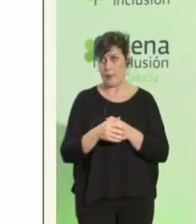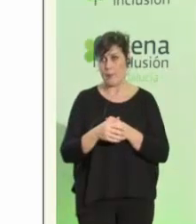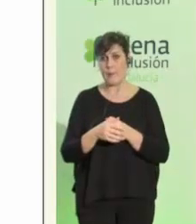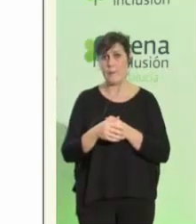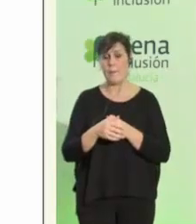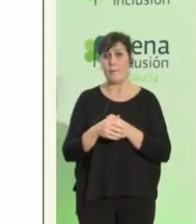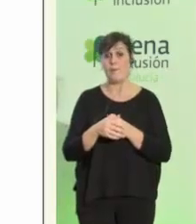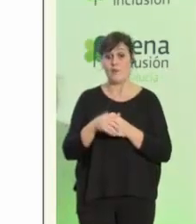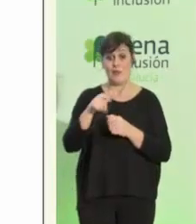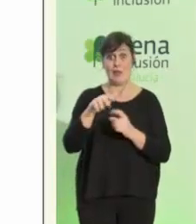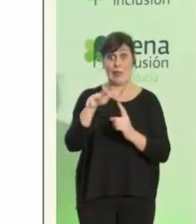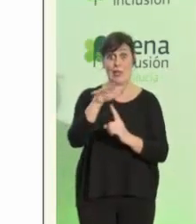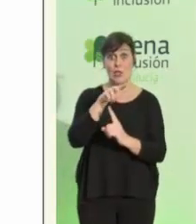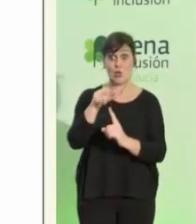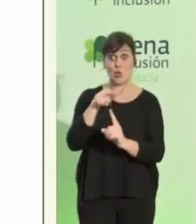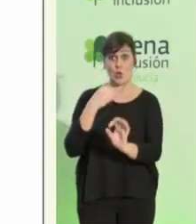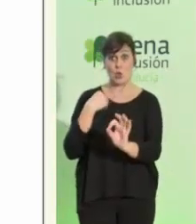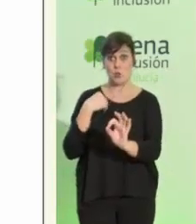Y en ese entorno